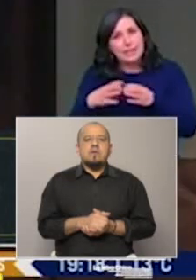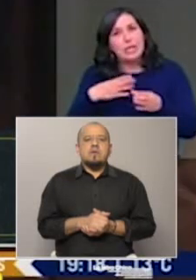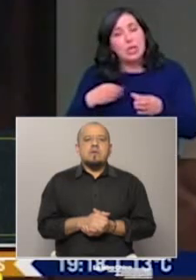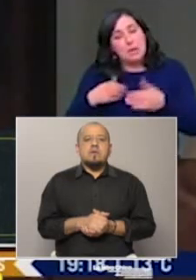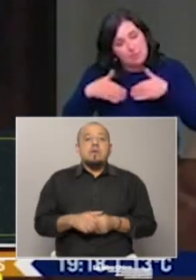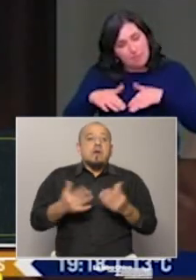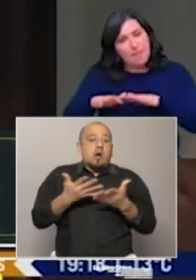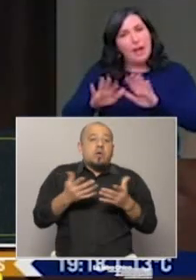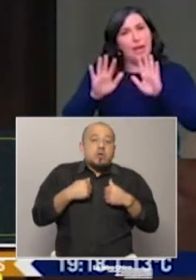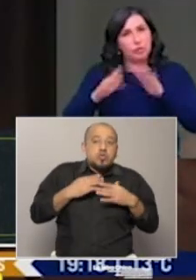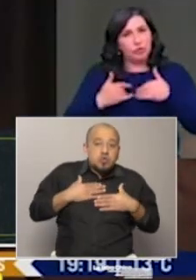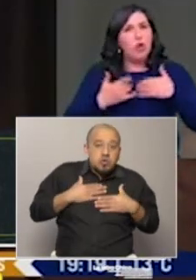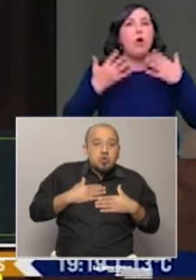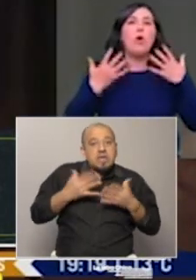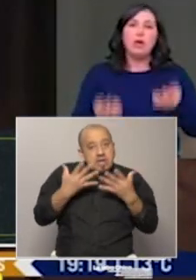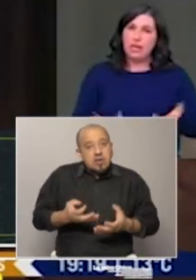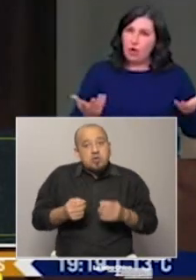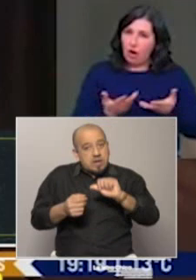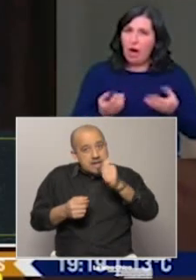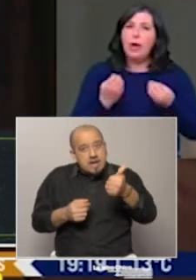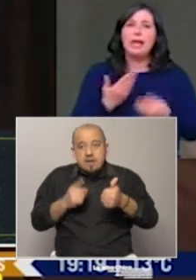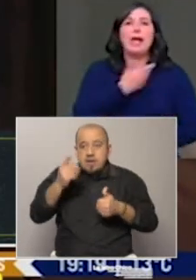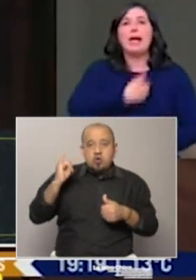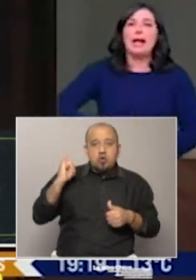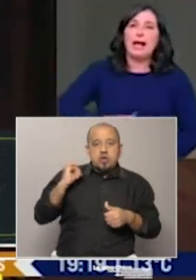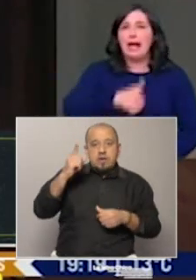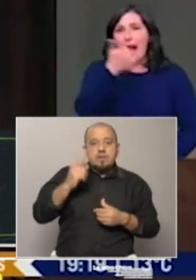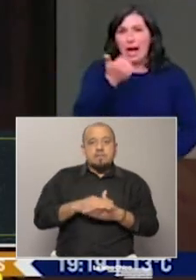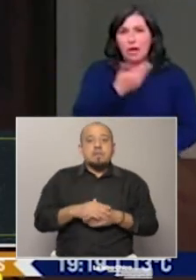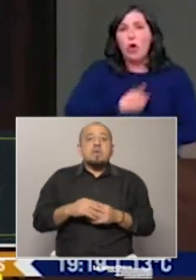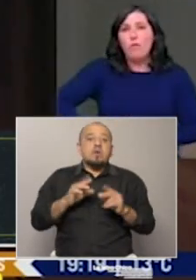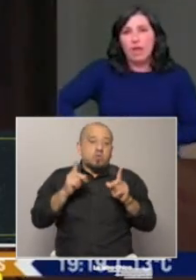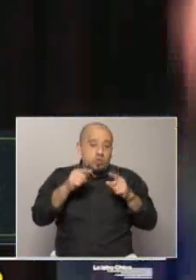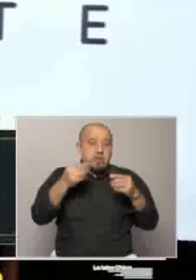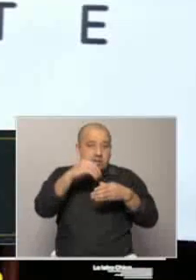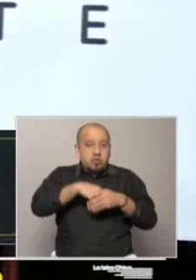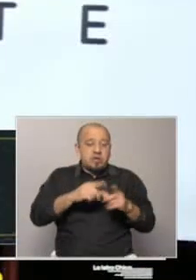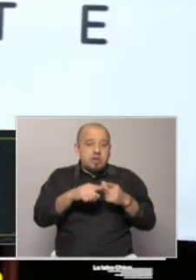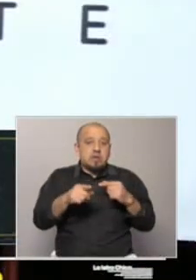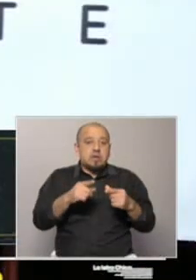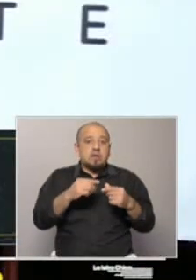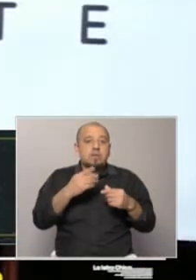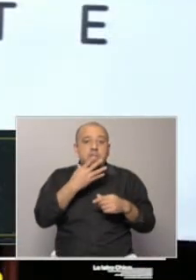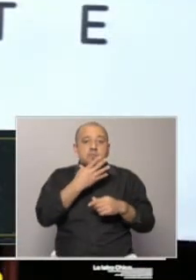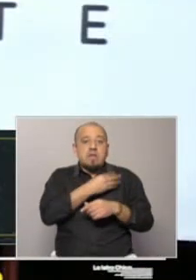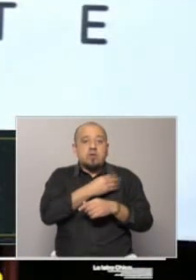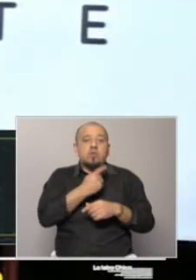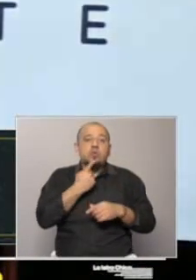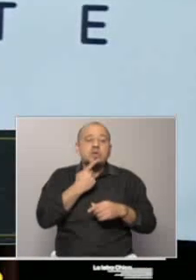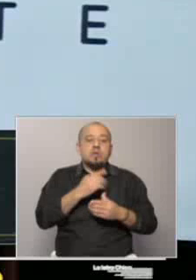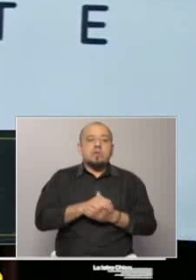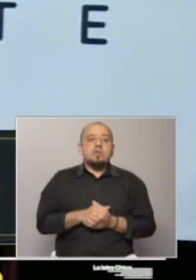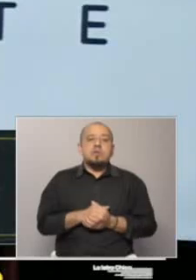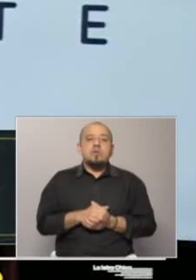Lo que ahora tengo es intenciones de ganar el gobierno departamental de Colonia, dentro del lema Partido Nacional. Tenemos un equipo de fútbol, ¿no? Efectivamente,